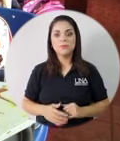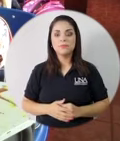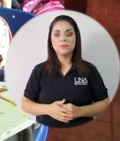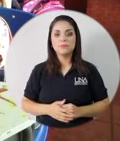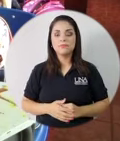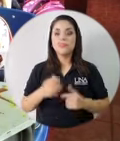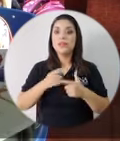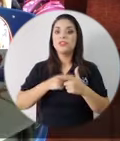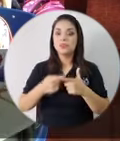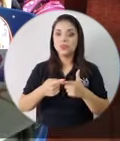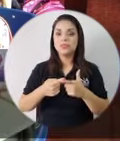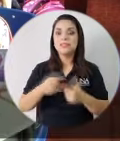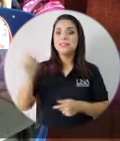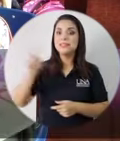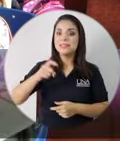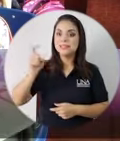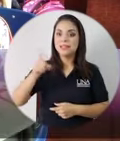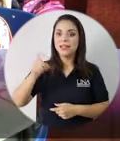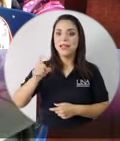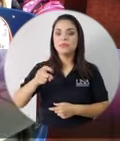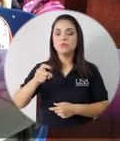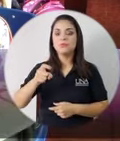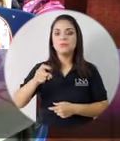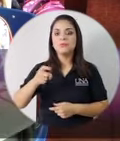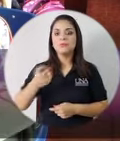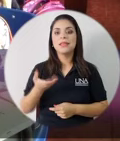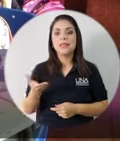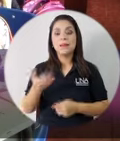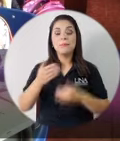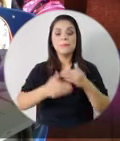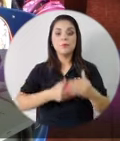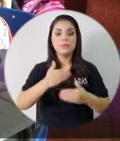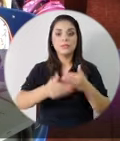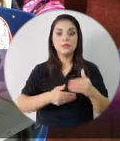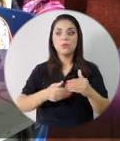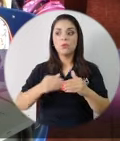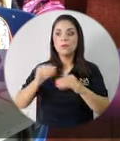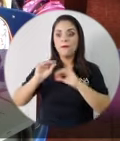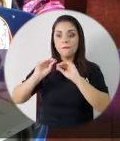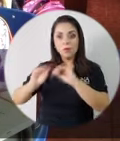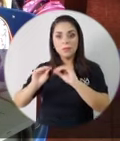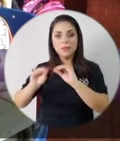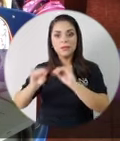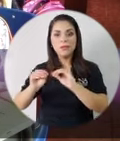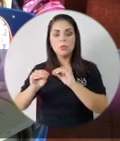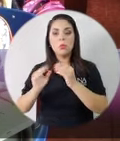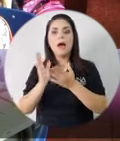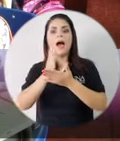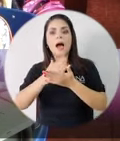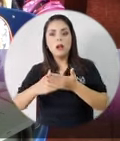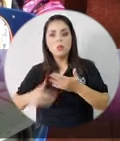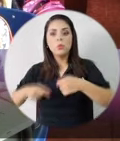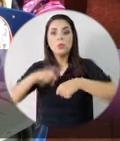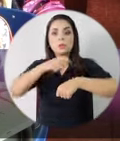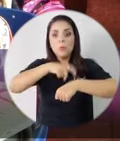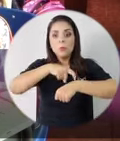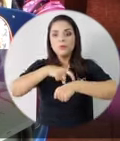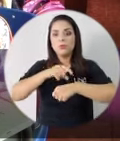formal de los niños y niñas. Y entonces necesitamos que dentro del proceso formativo,